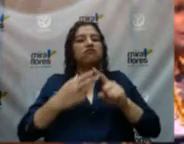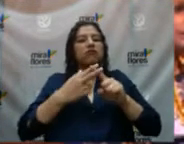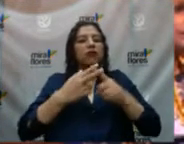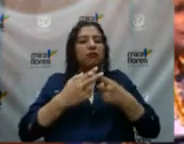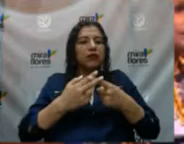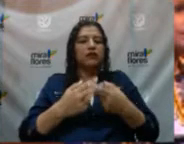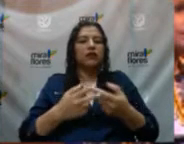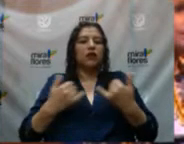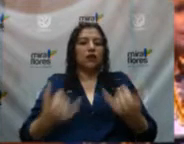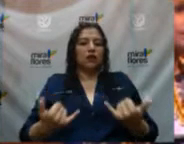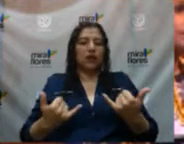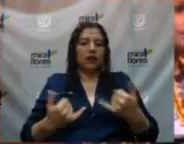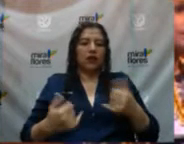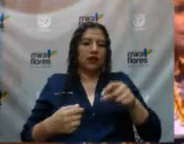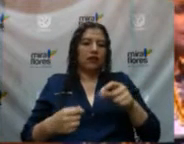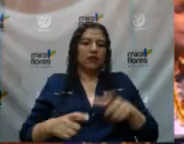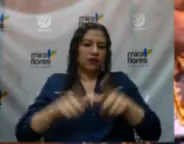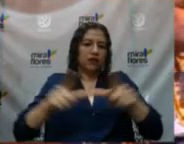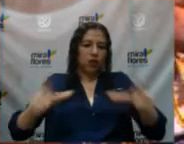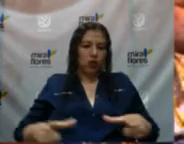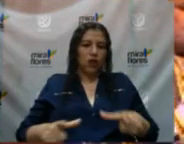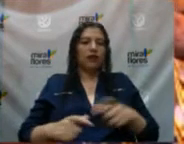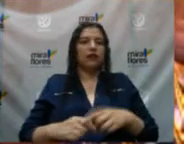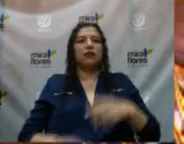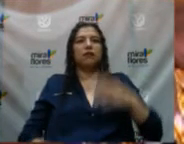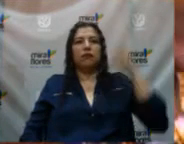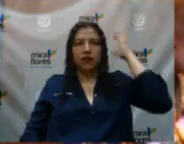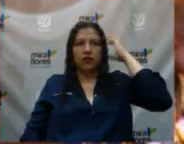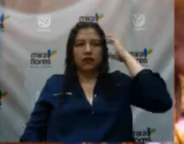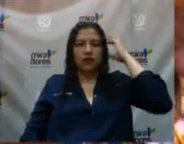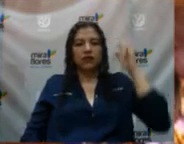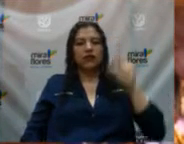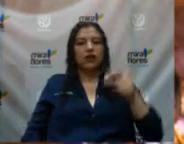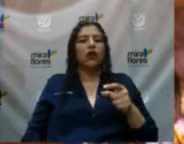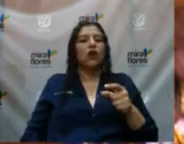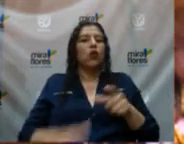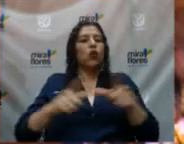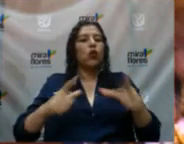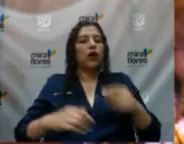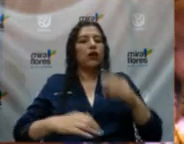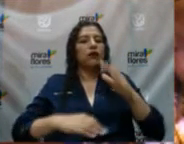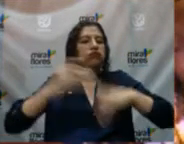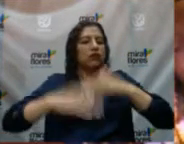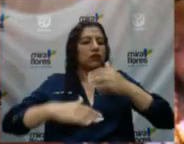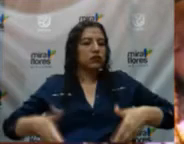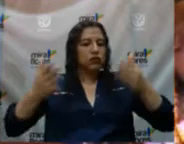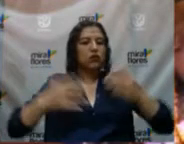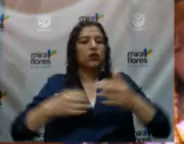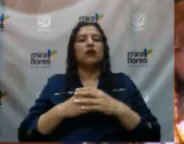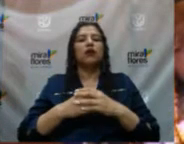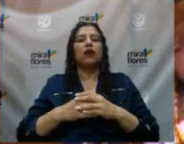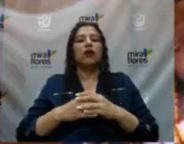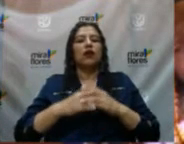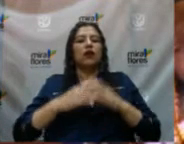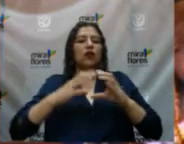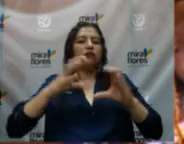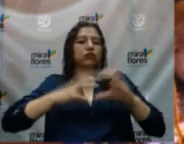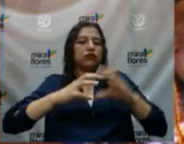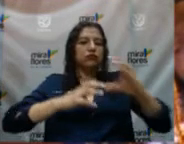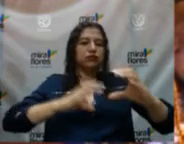que hoy es este, nuestro distrito. Un lugar construido con pequeños adobes hechos a